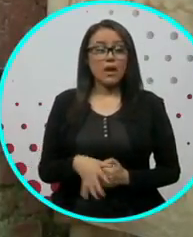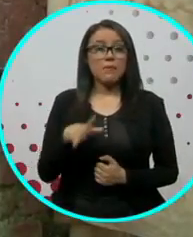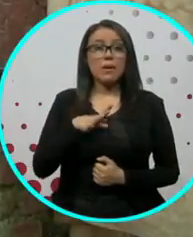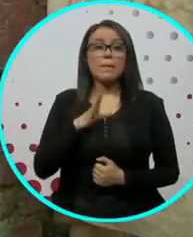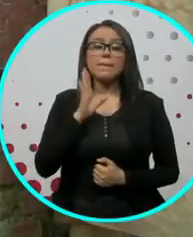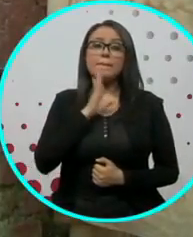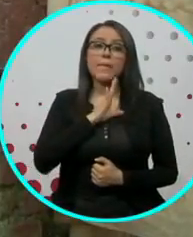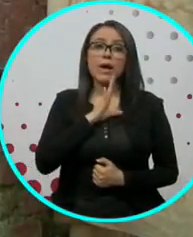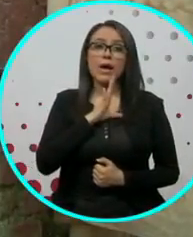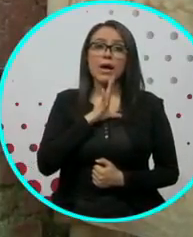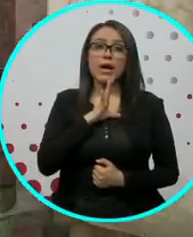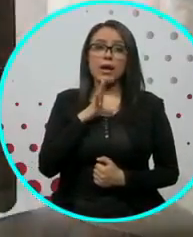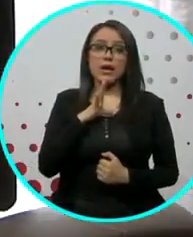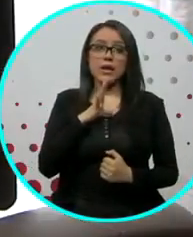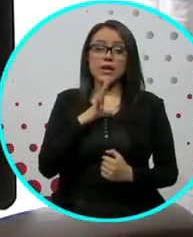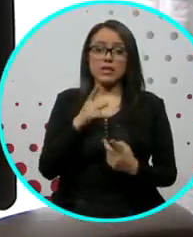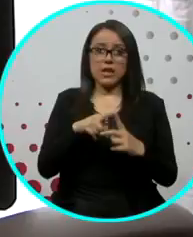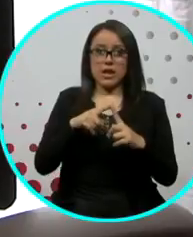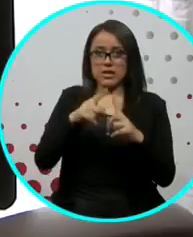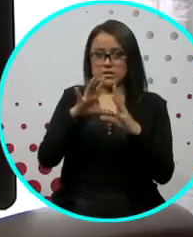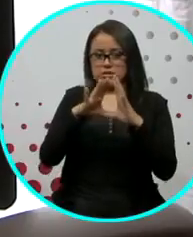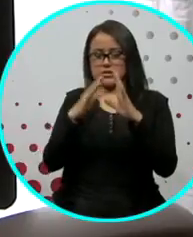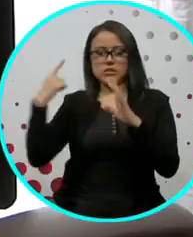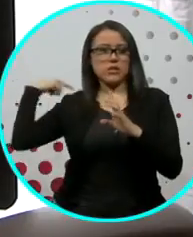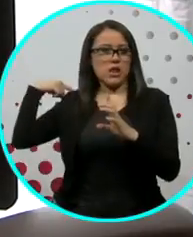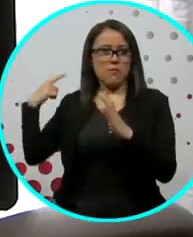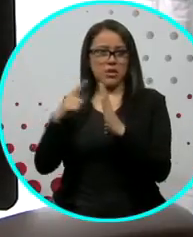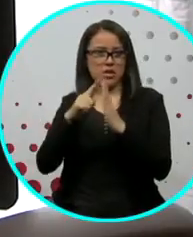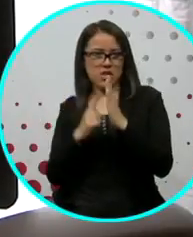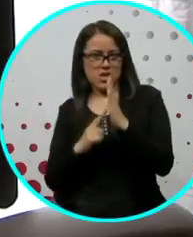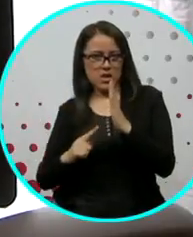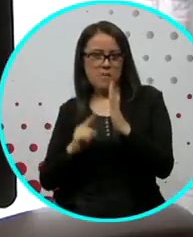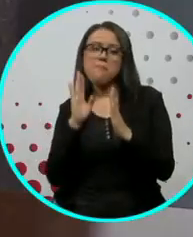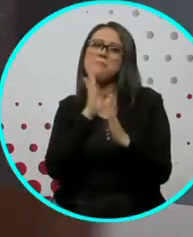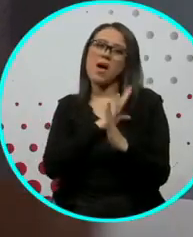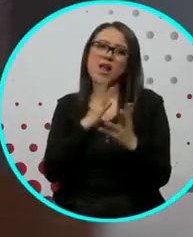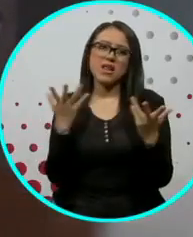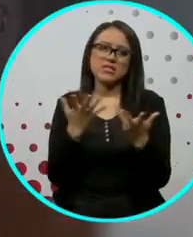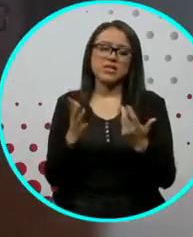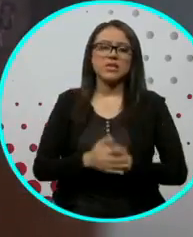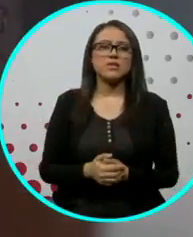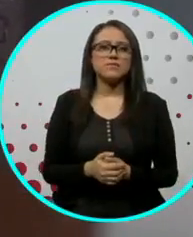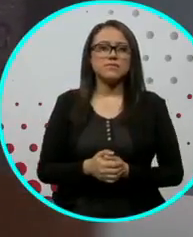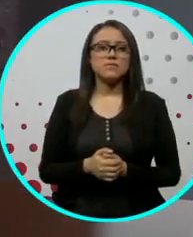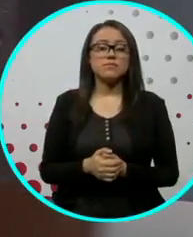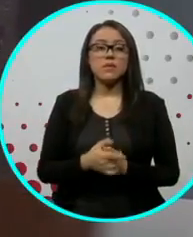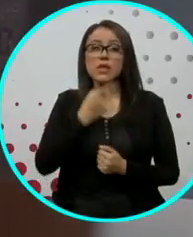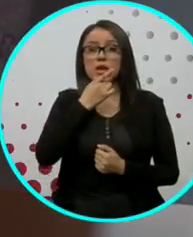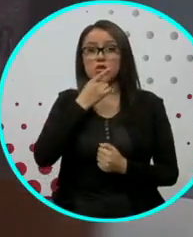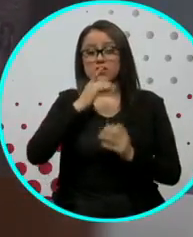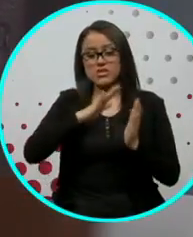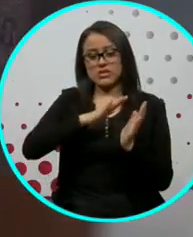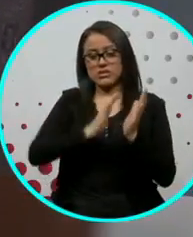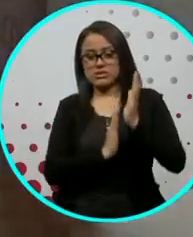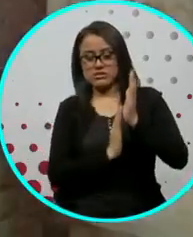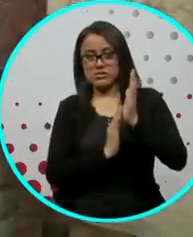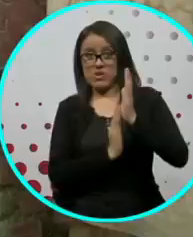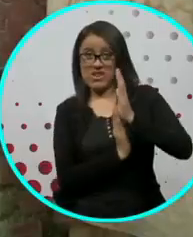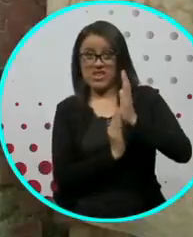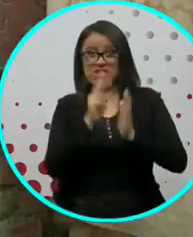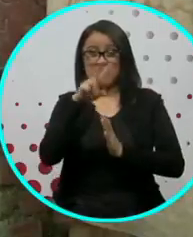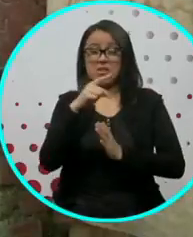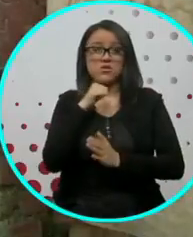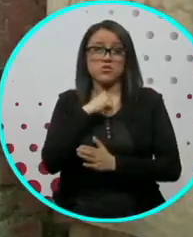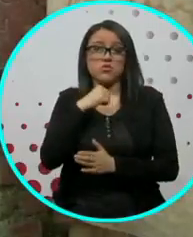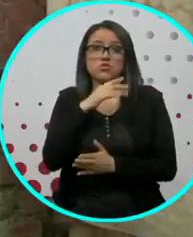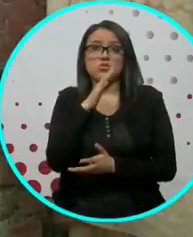malformación de las vértebras de la columna. Está chueca completamente. Ya no